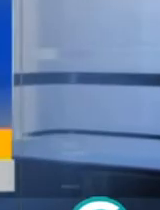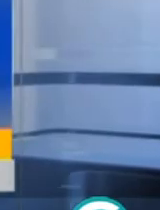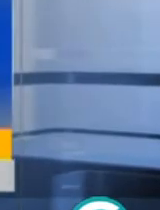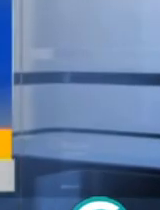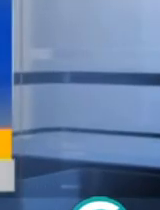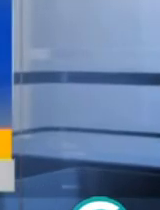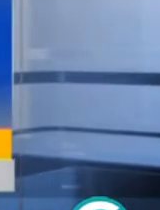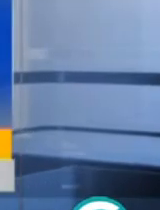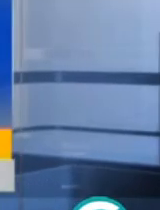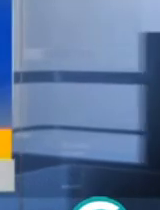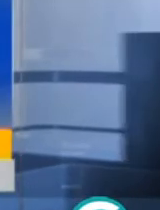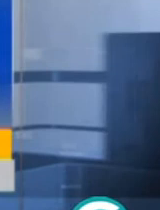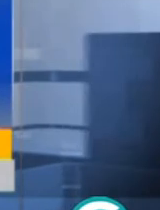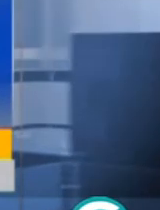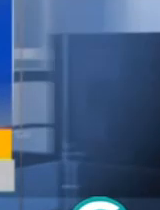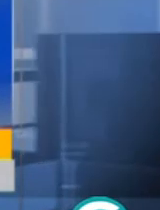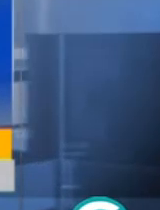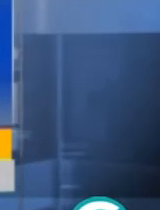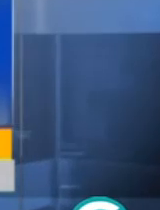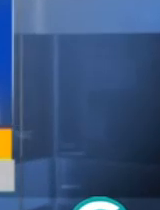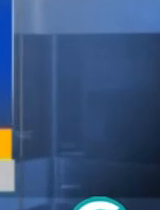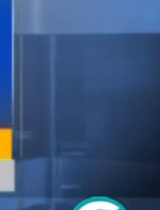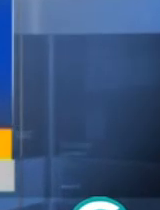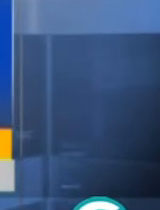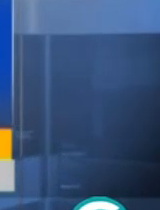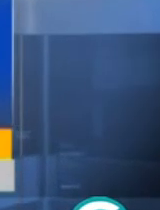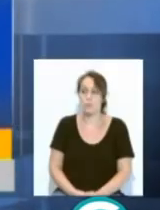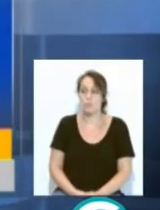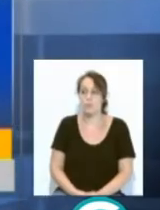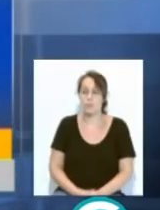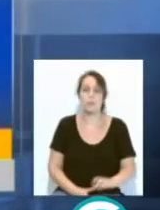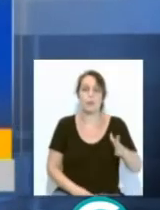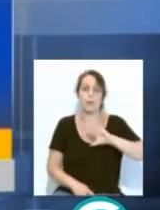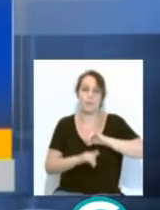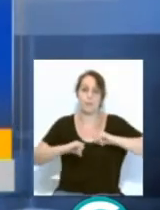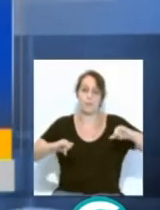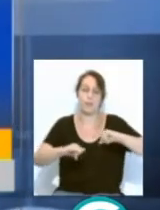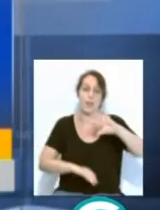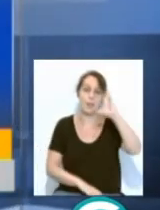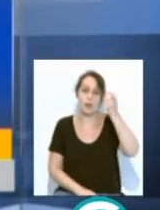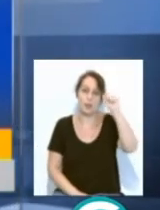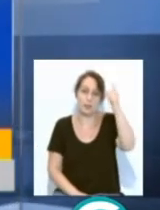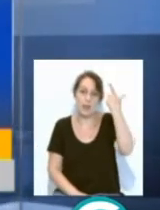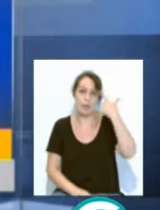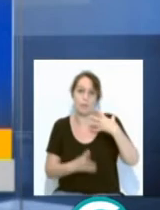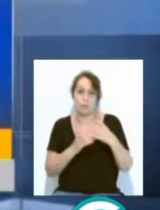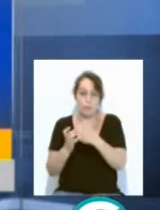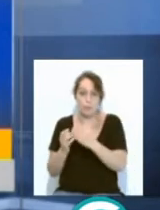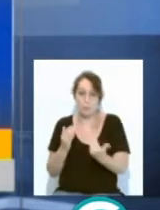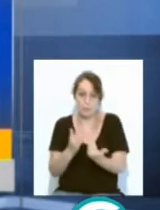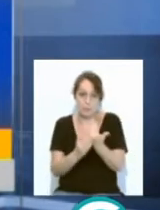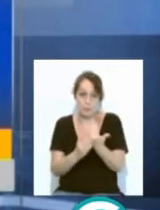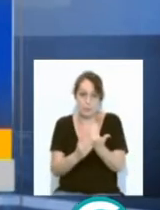La Agencia Estatal de Meteorología informa de un tiempo para mañana en la bahía de Cádiz con cielos soleados y brumas matinales.